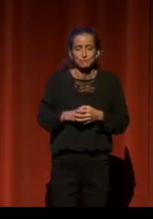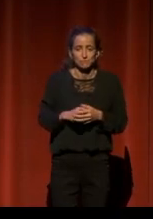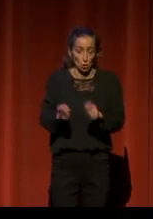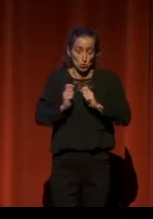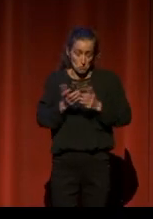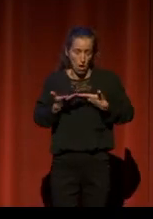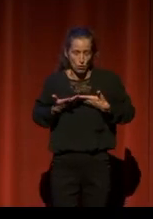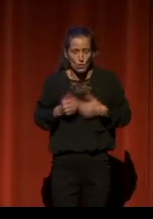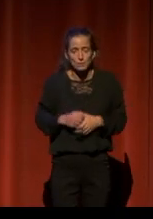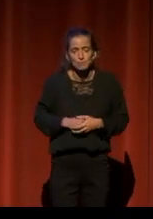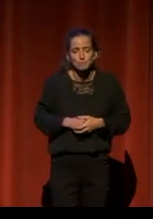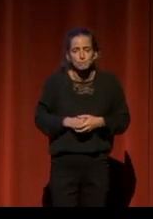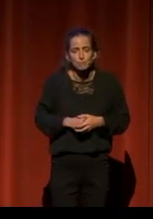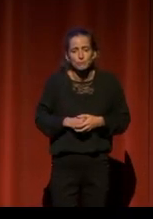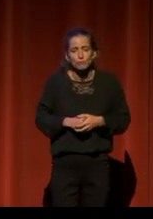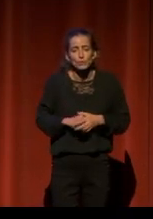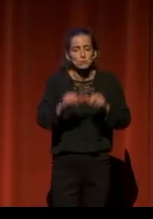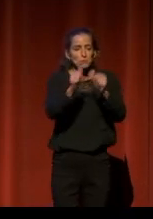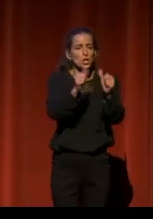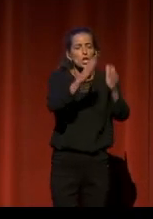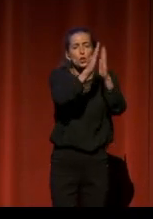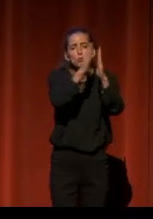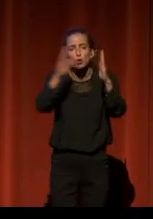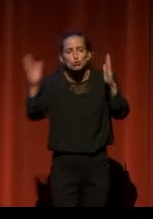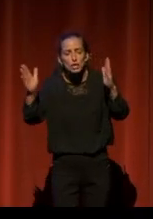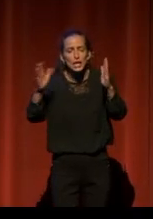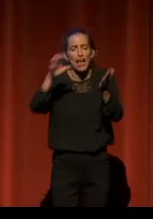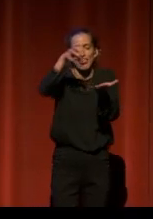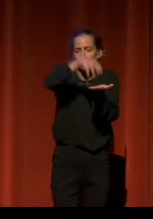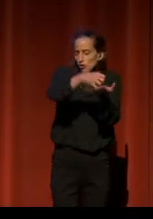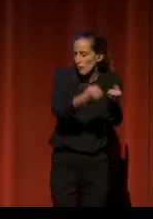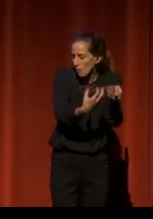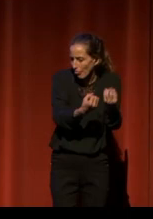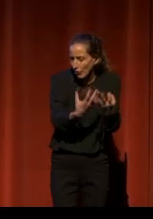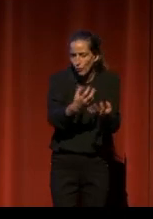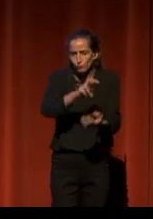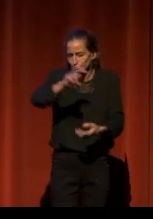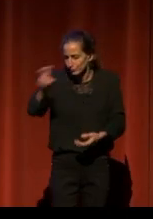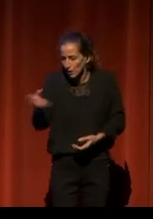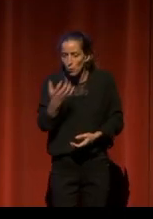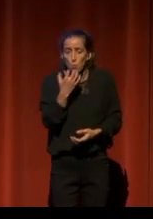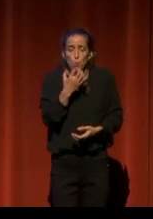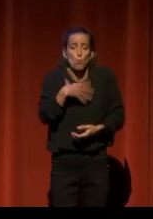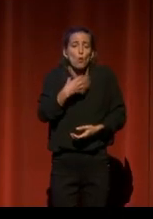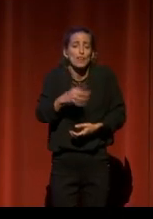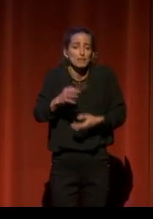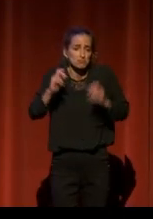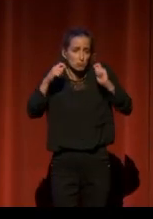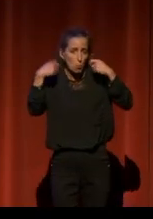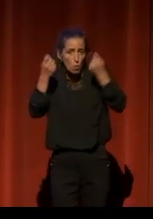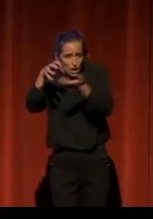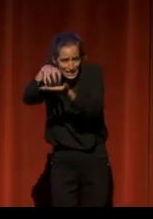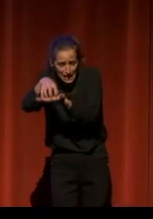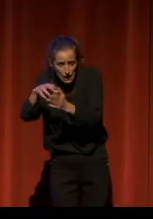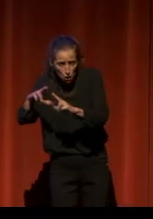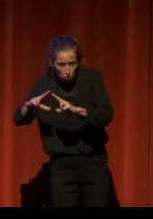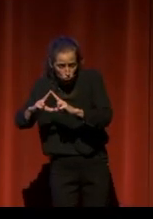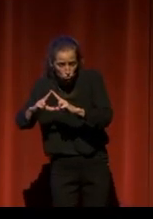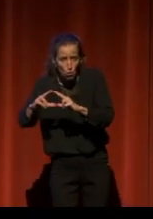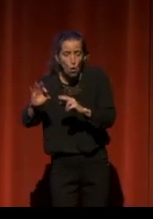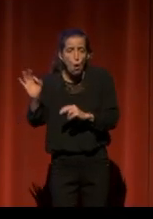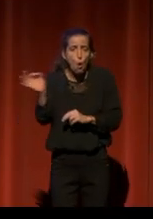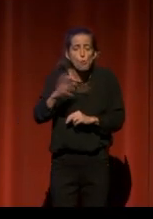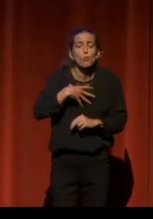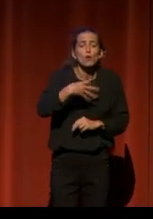eh de eh biblioteca centros de información etcétera pueden ser monasterios o pueden ser eh